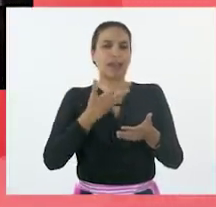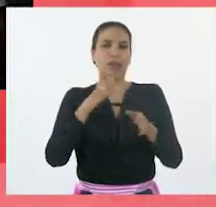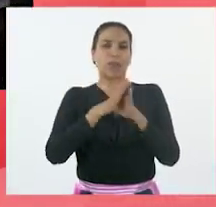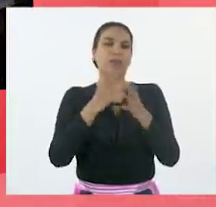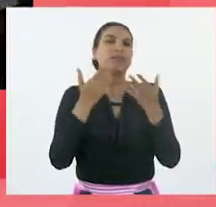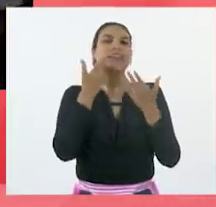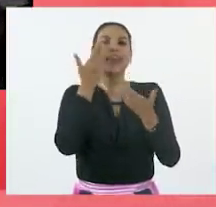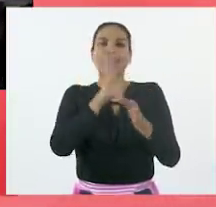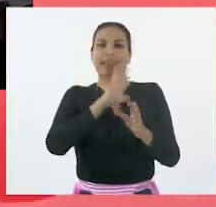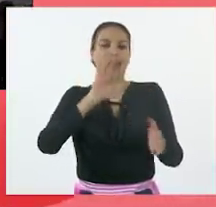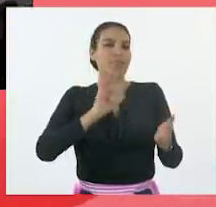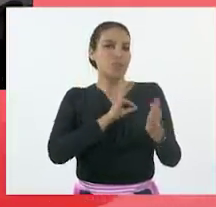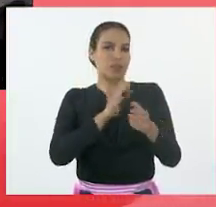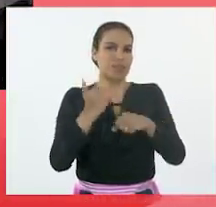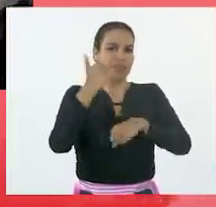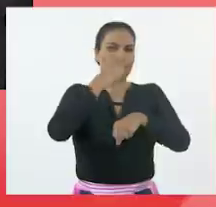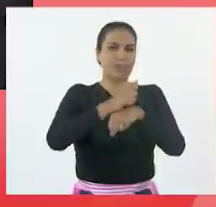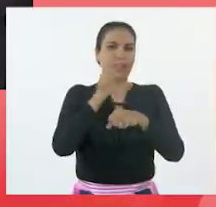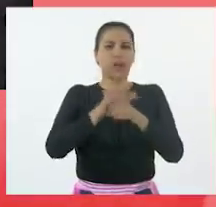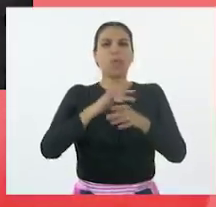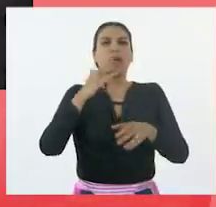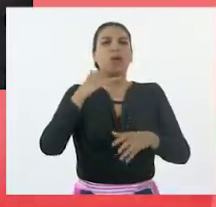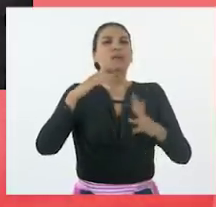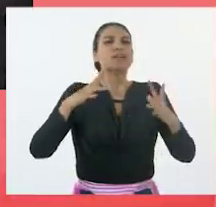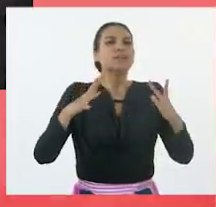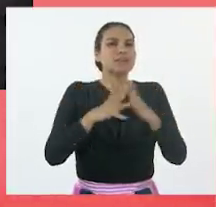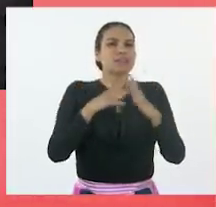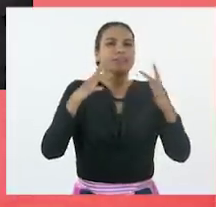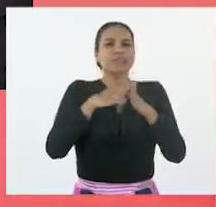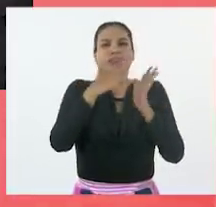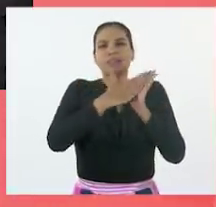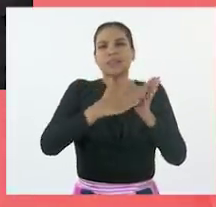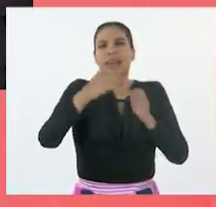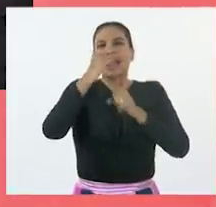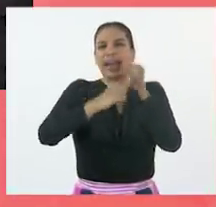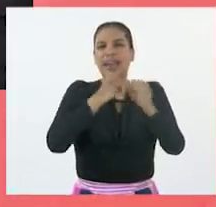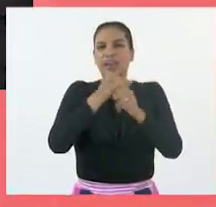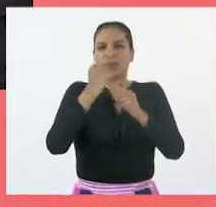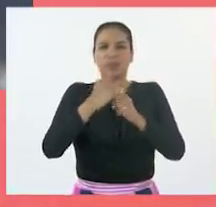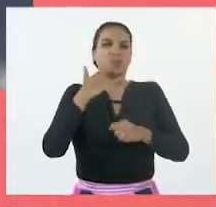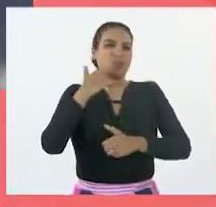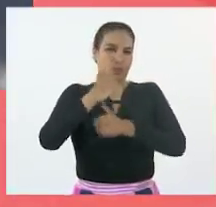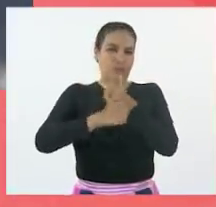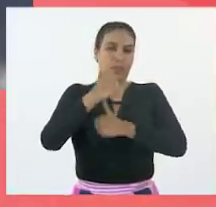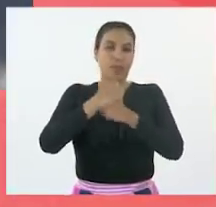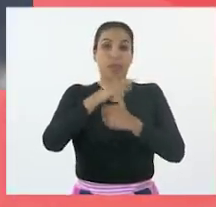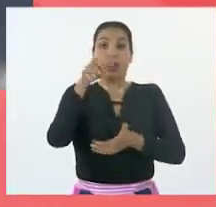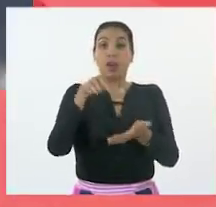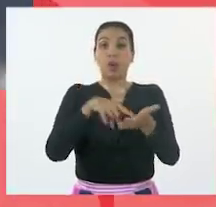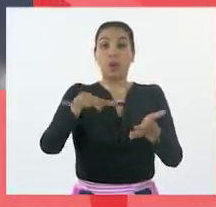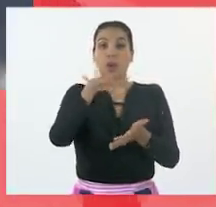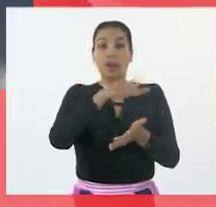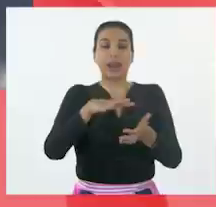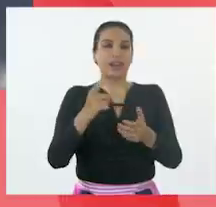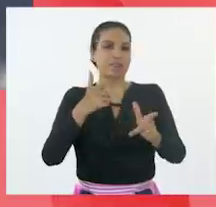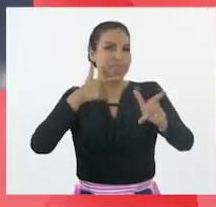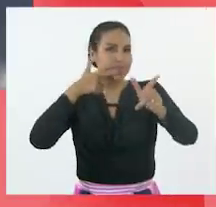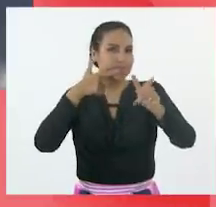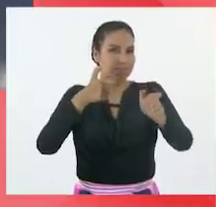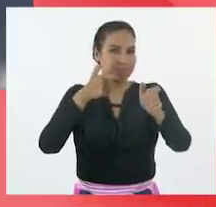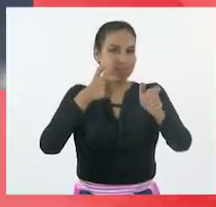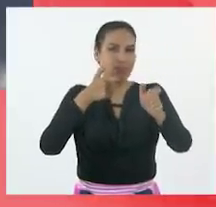tan ansiada soberanía por la que se había luchado durante muchas generaciones. El lugar en donde fue